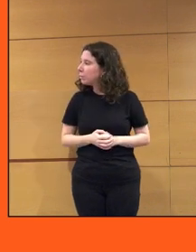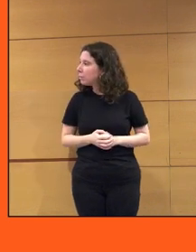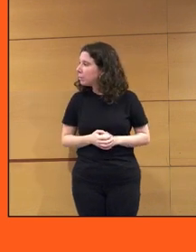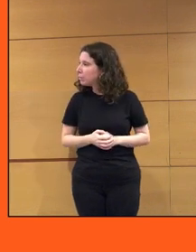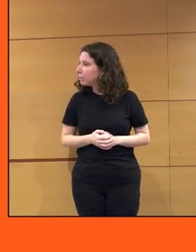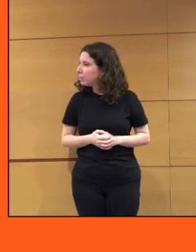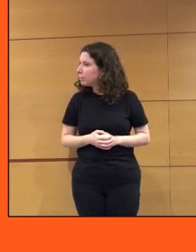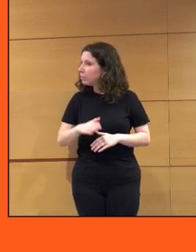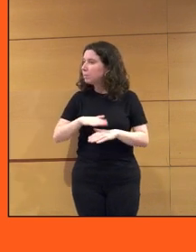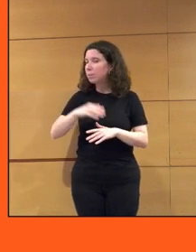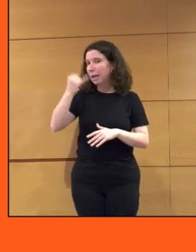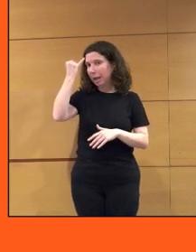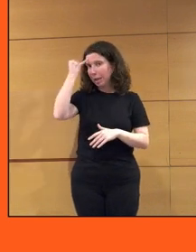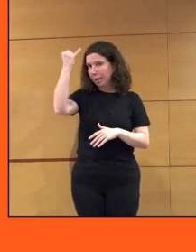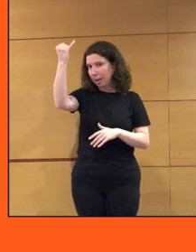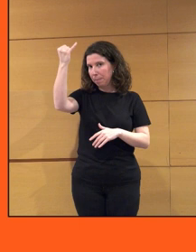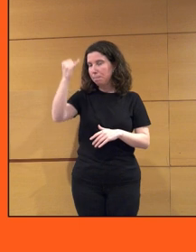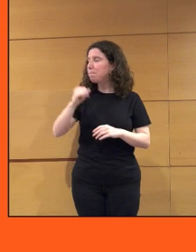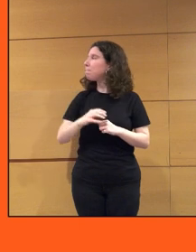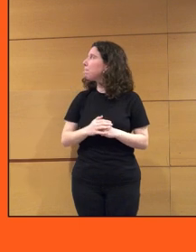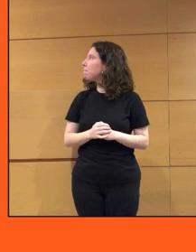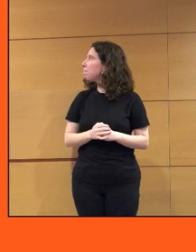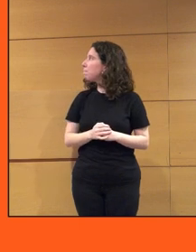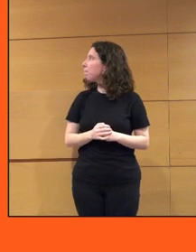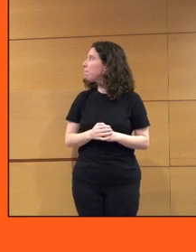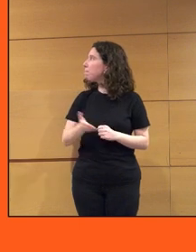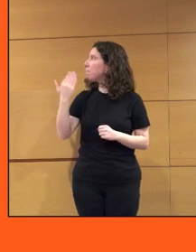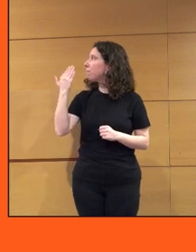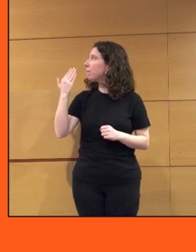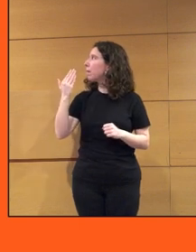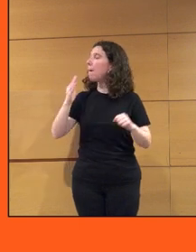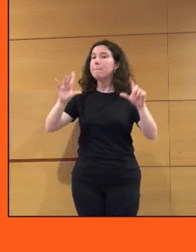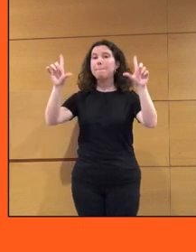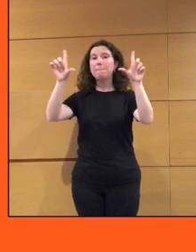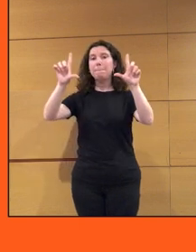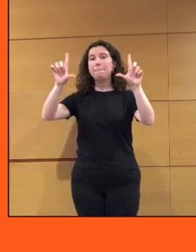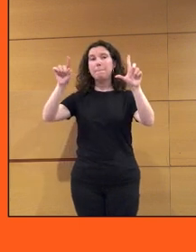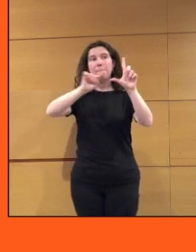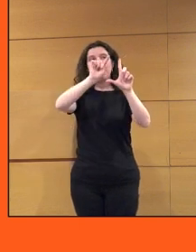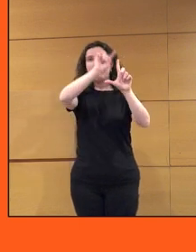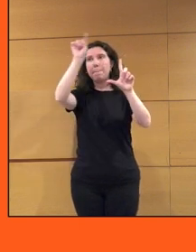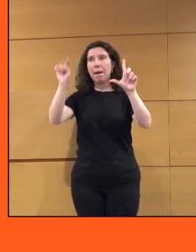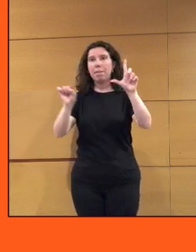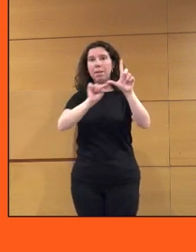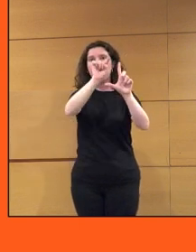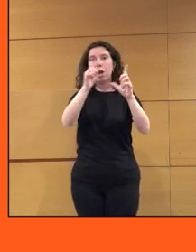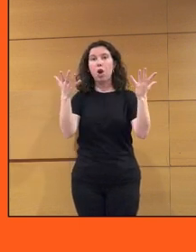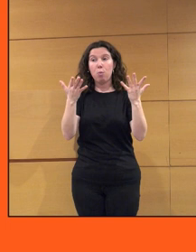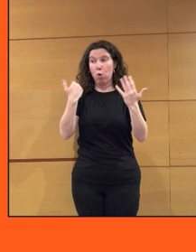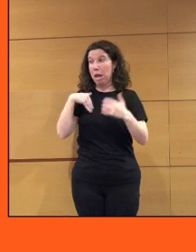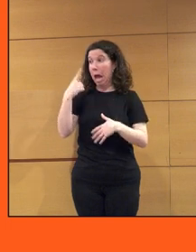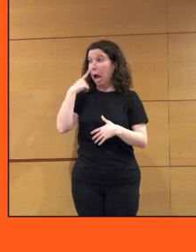Para que os deis una idea de cómo eran las interfaces en aquel momento, obviamente ahora todos estamos acostumbrados a la interfaz de